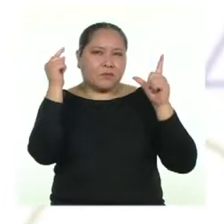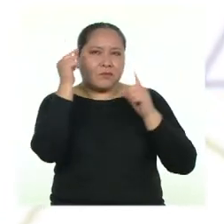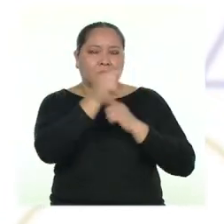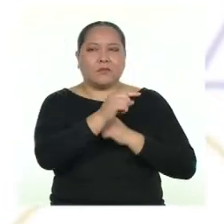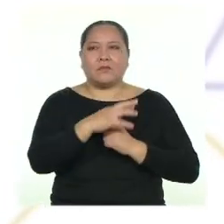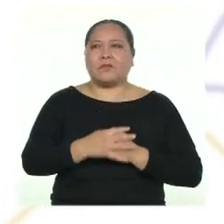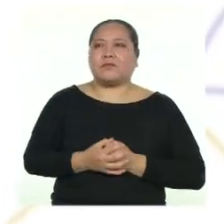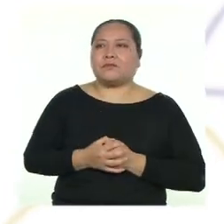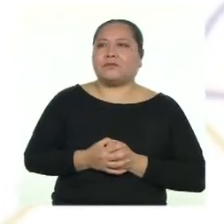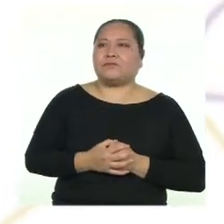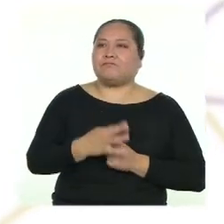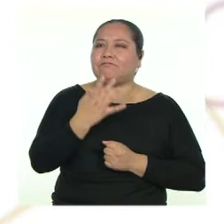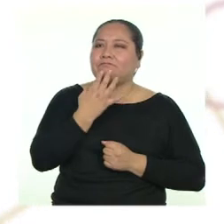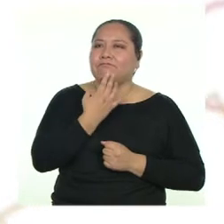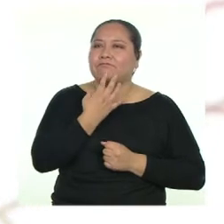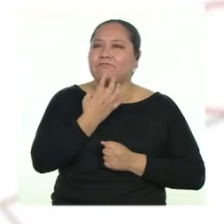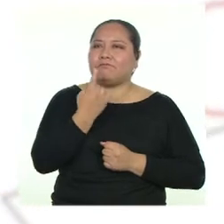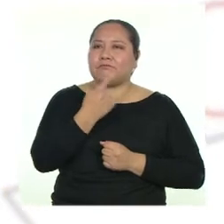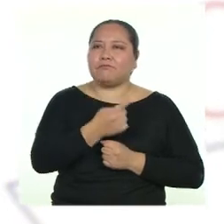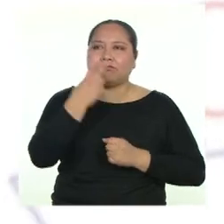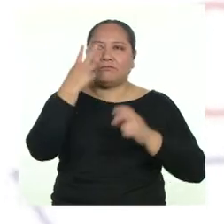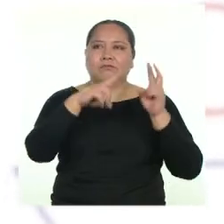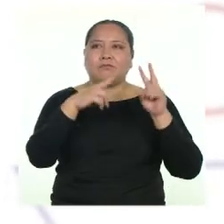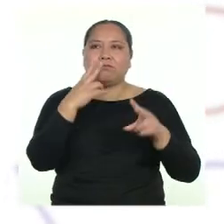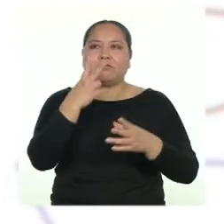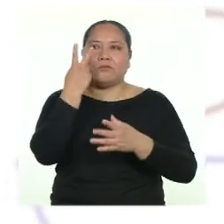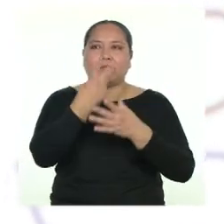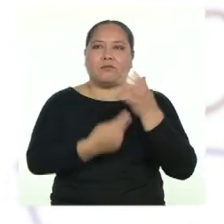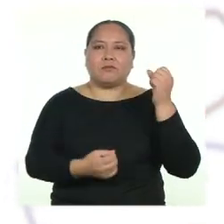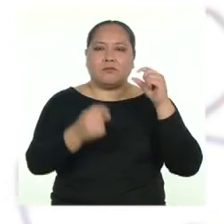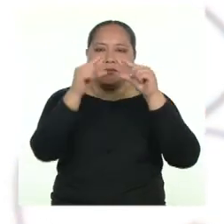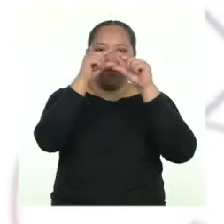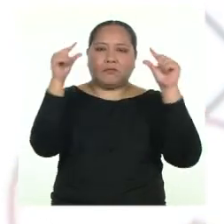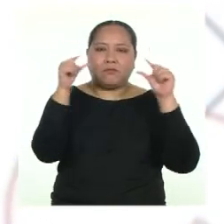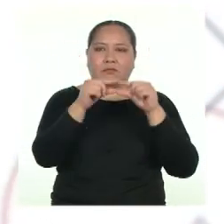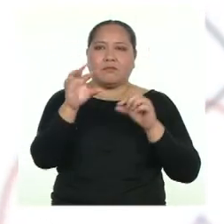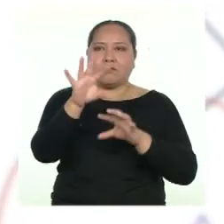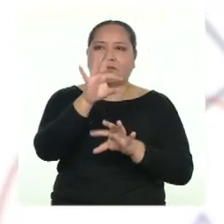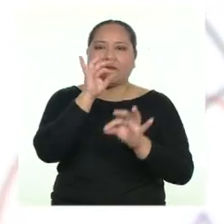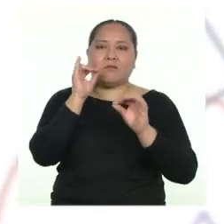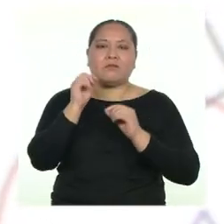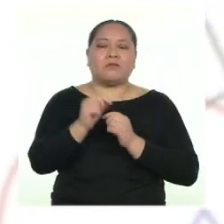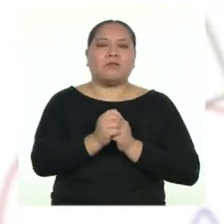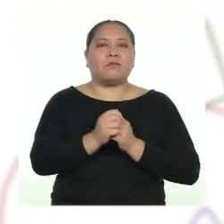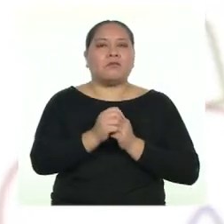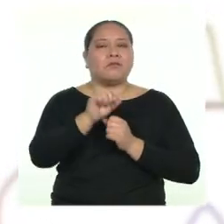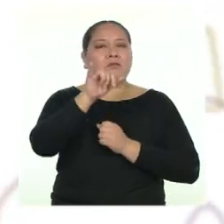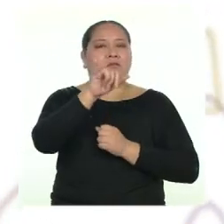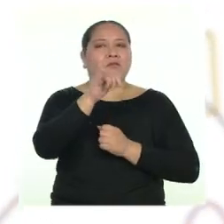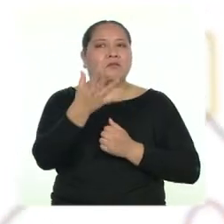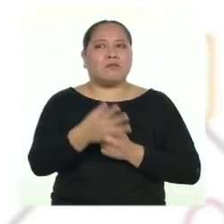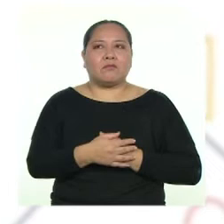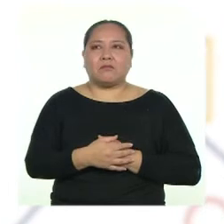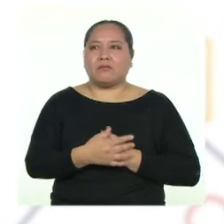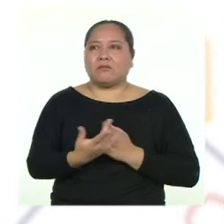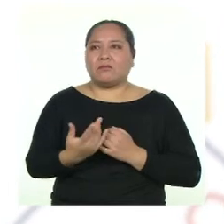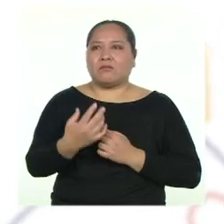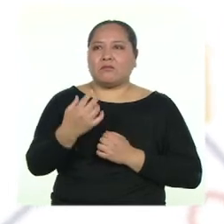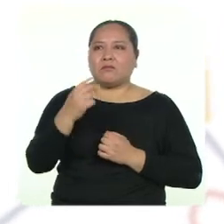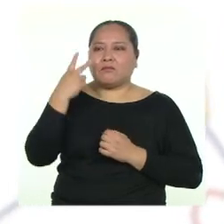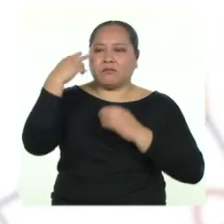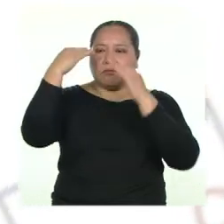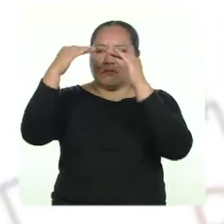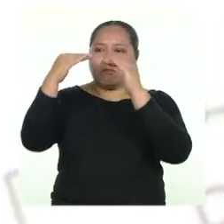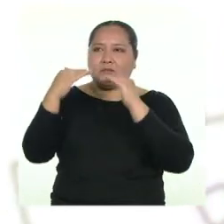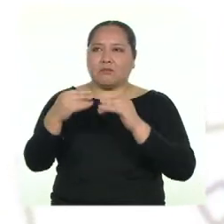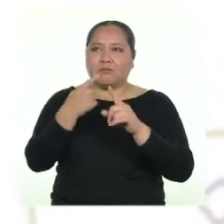Jonathan? Ahí veo que en ambas ecuaciones se ha despejado el valor de y. O sea, tenemos dos